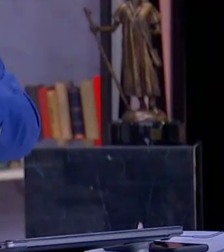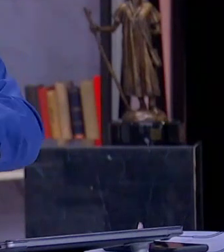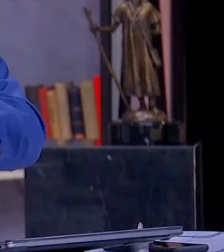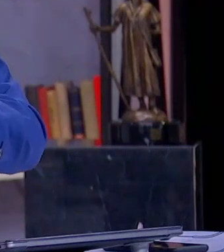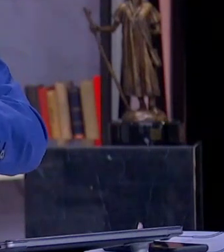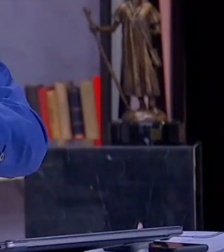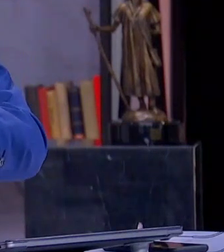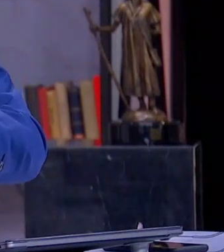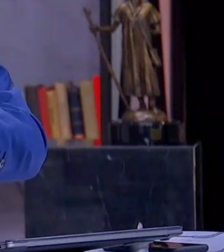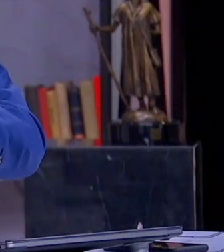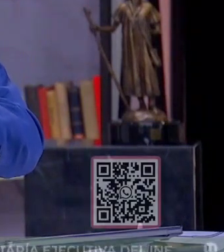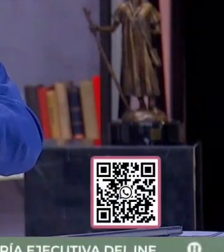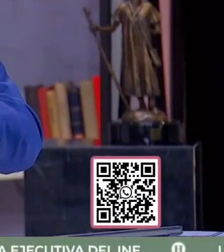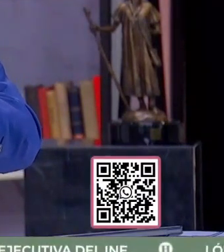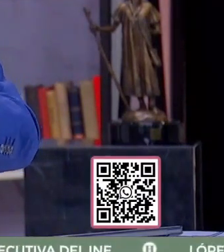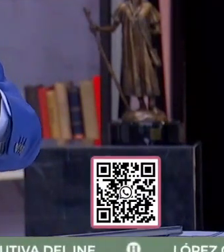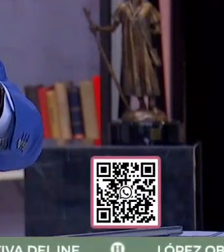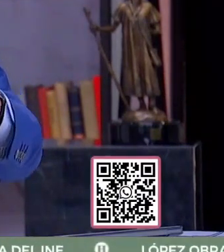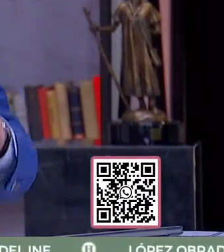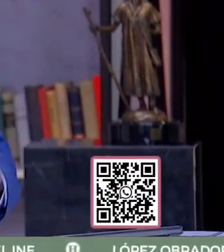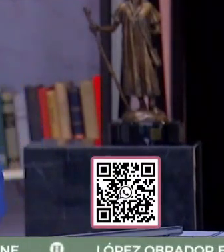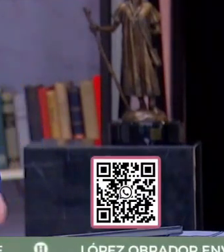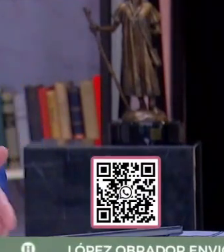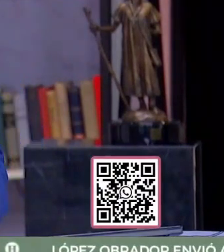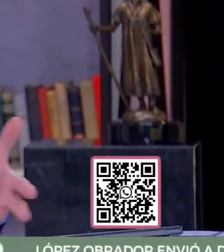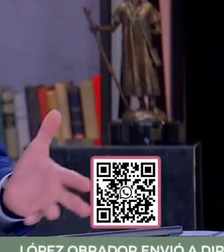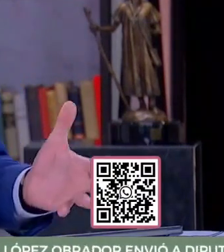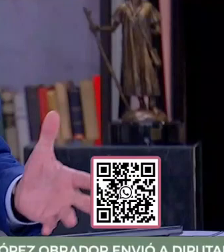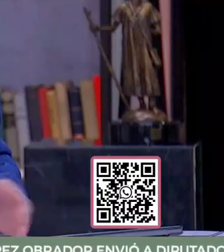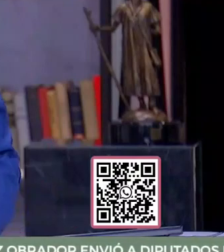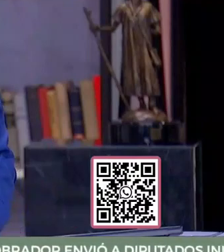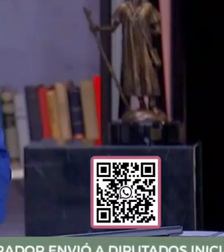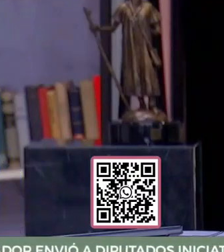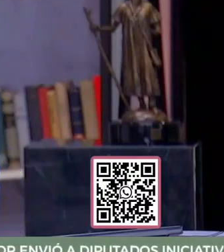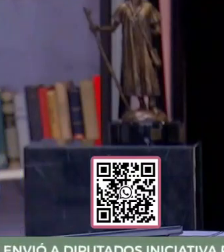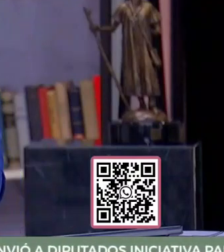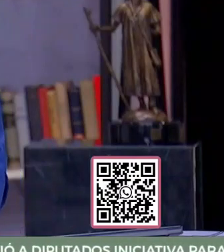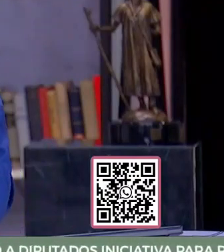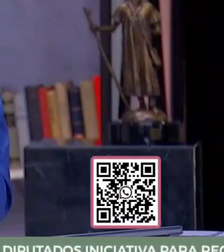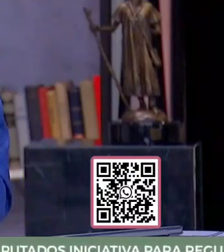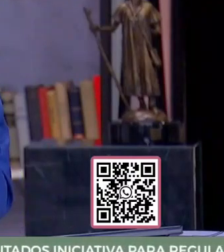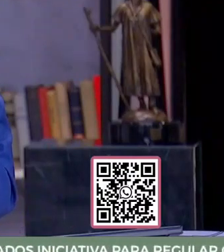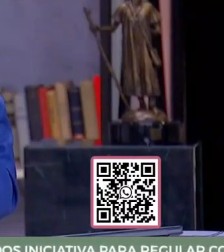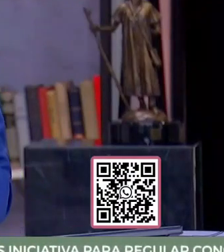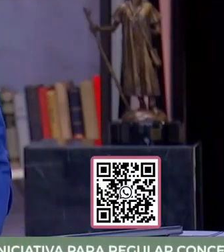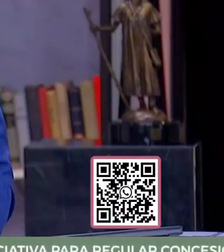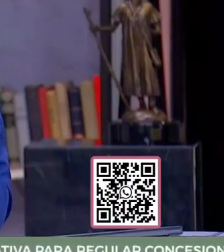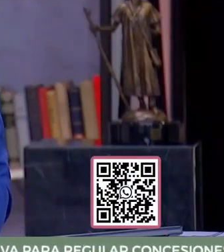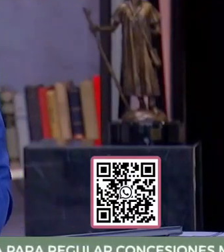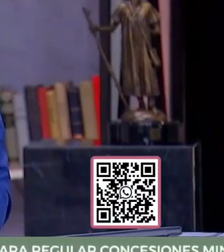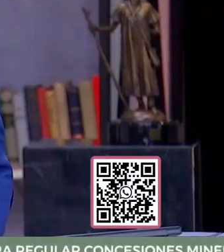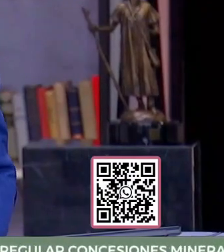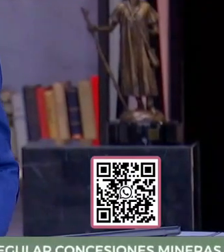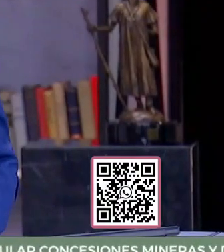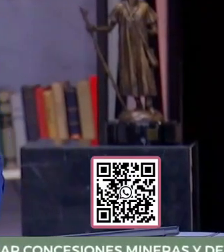sí se lanzó en contra de los medios de comunicación cuando le preguntaron, pues, ¿qué más información habría del tema? Cuando algo no le gusta, reacciona